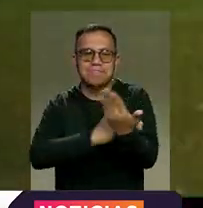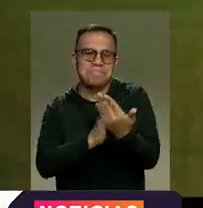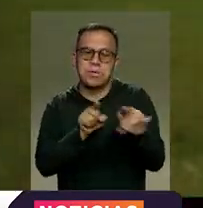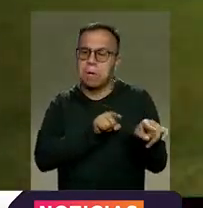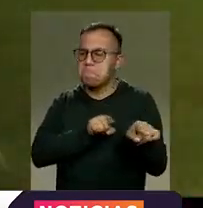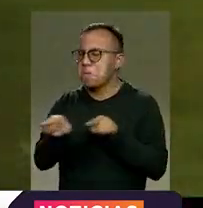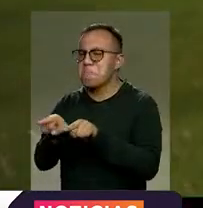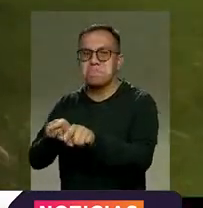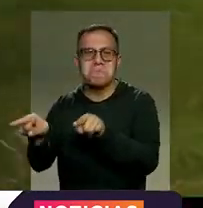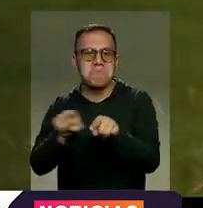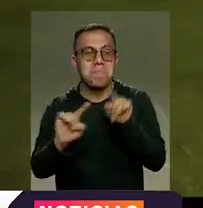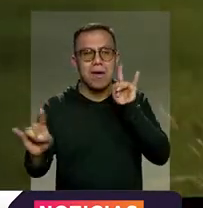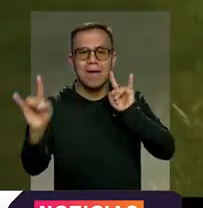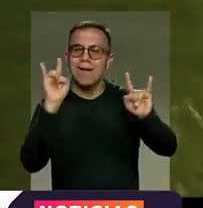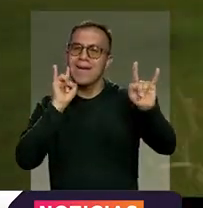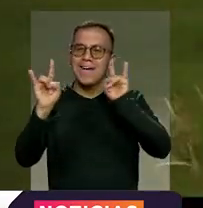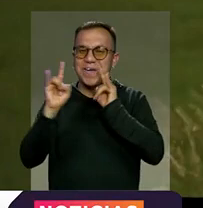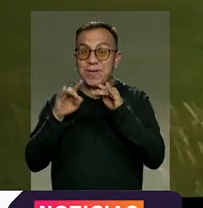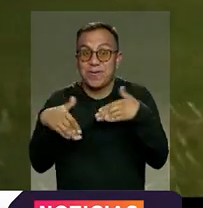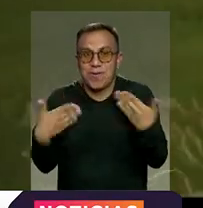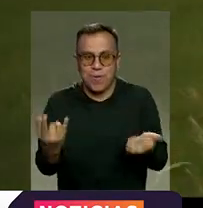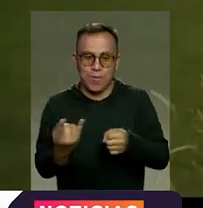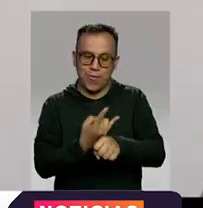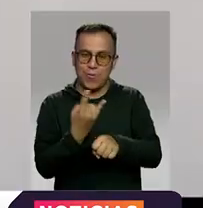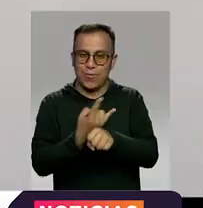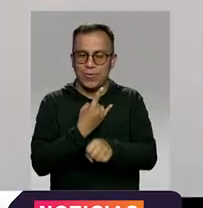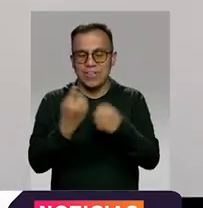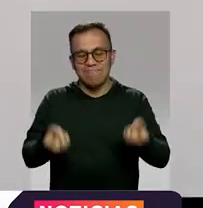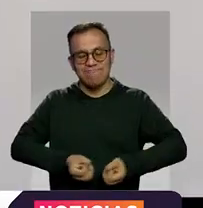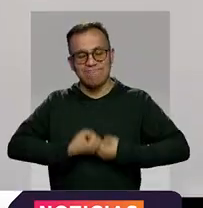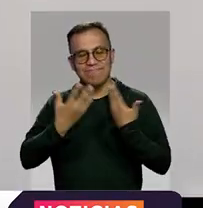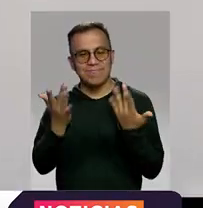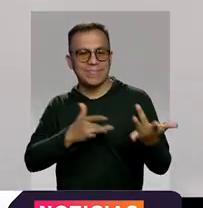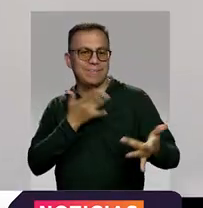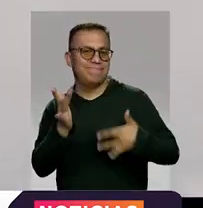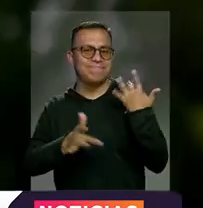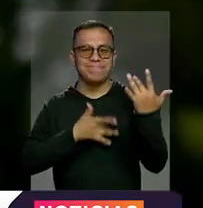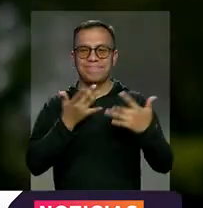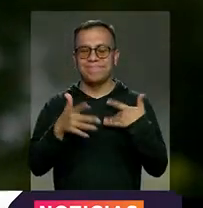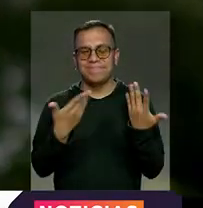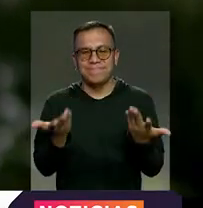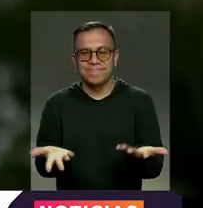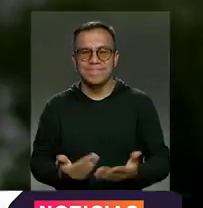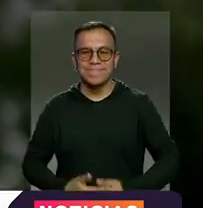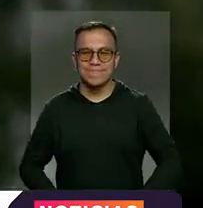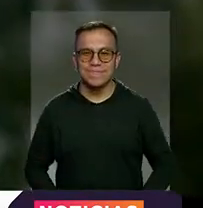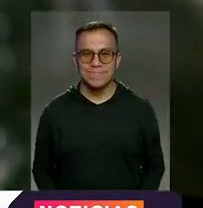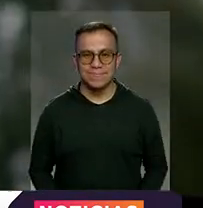todos los oídos de aquellos que por medio de la música expresan sus sentimientos.